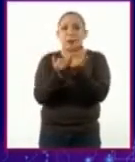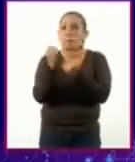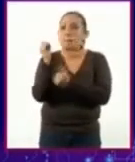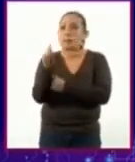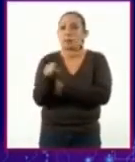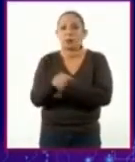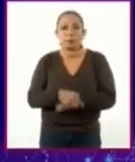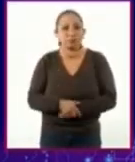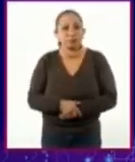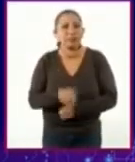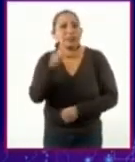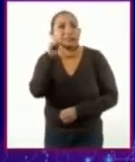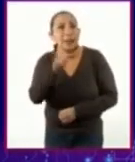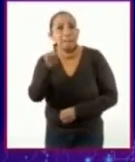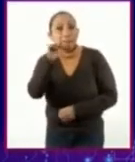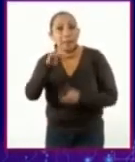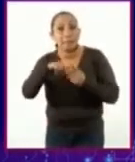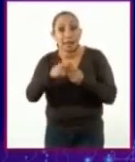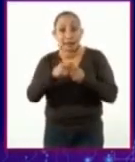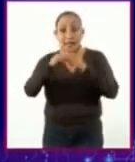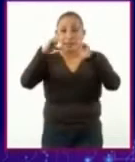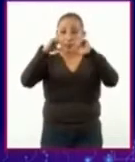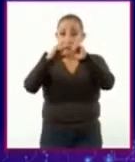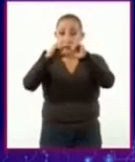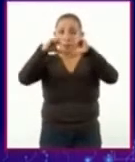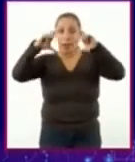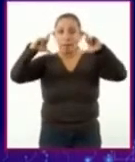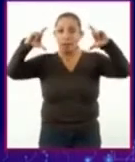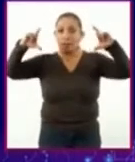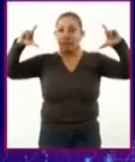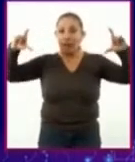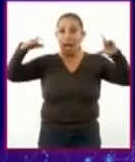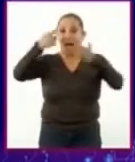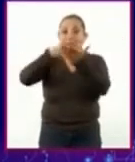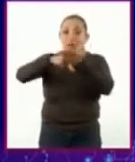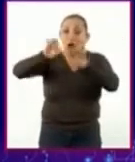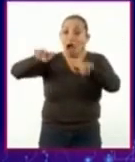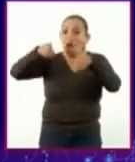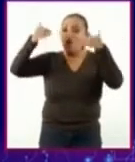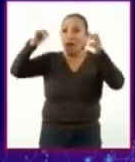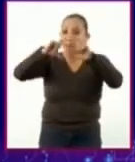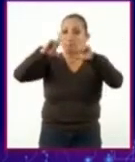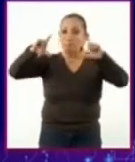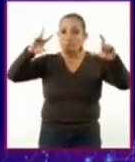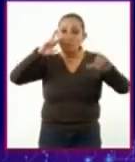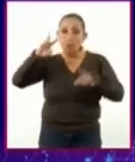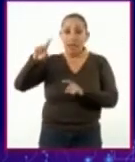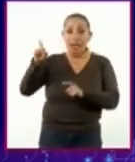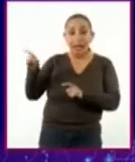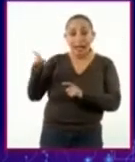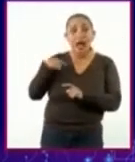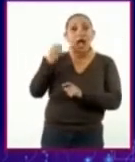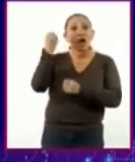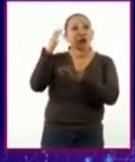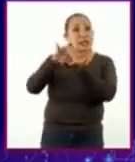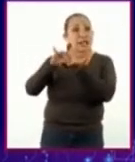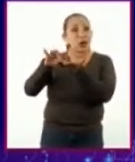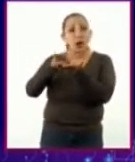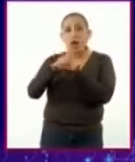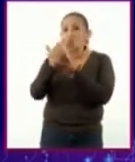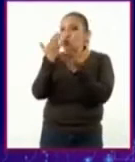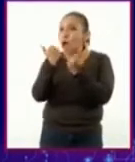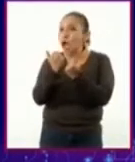igual, siempre partiendo de adentro hacia afuera, como pueden observar. Por eso, en algunas calculadoras